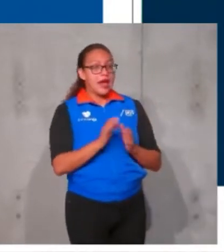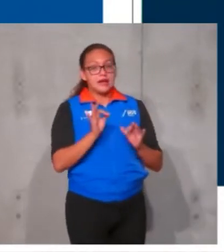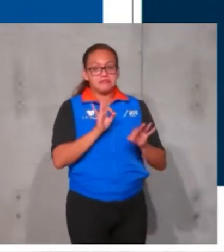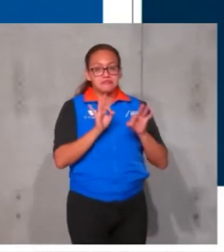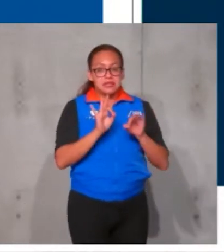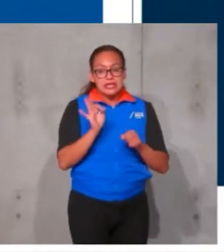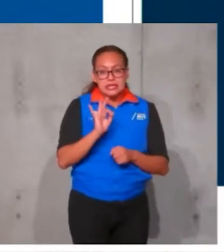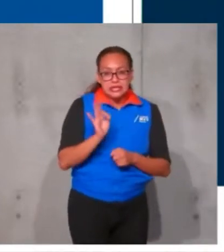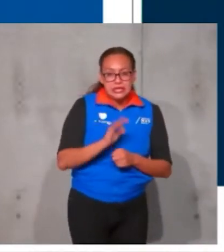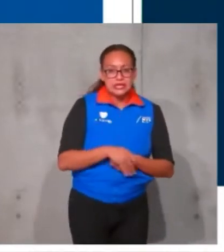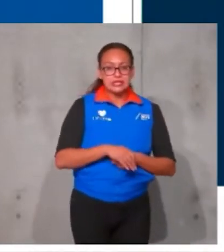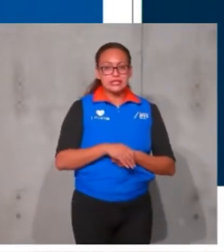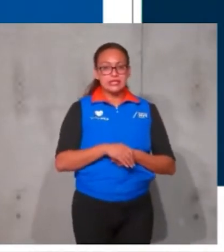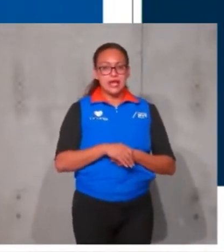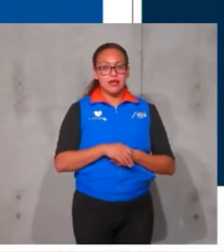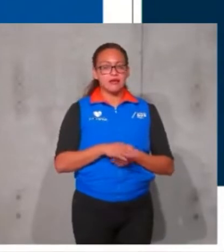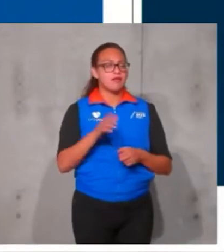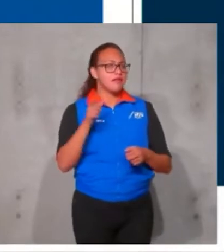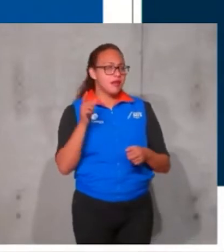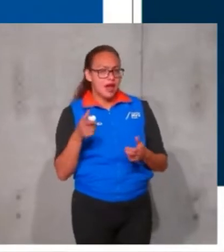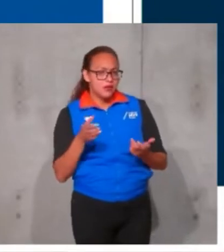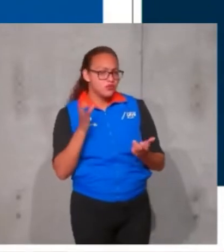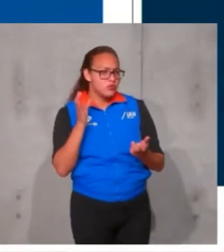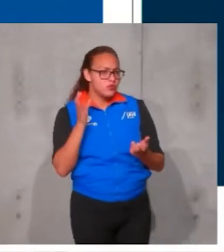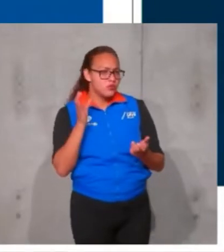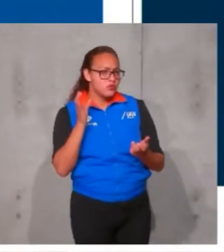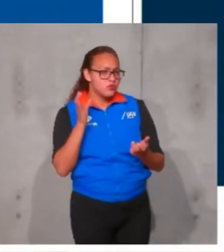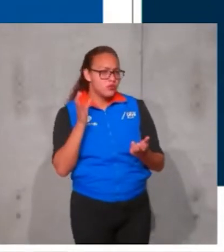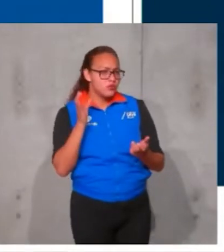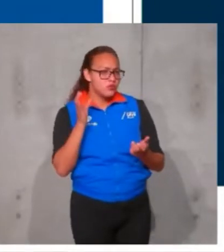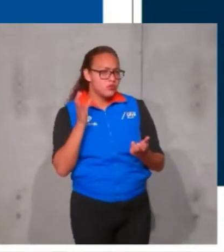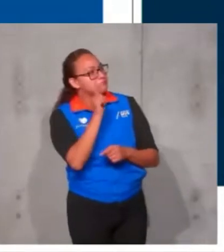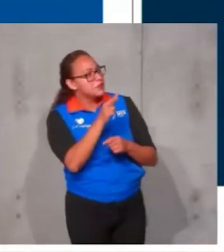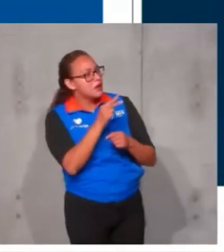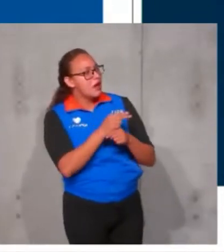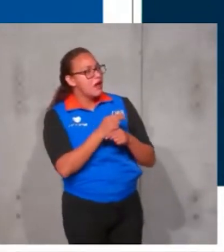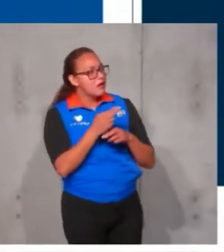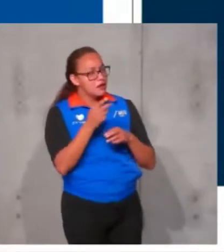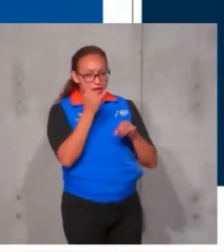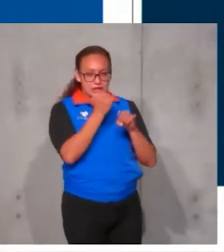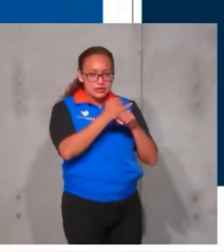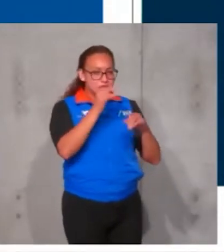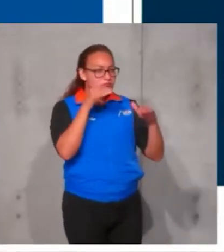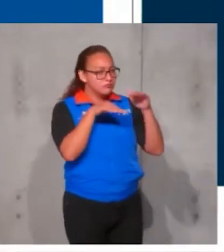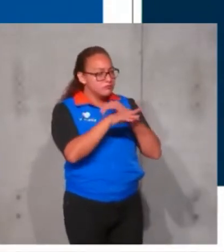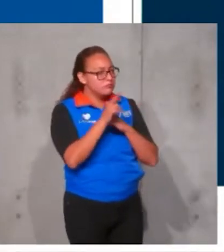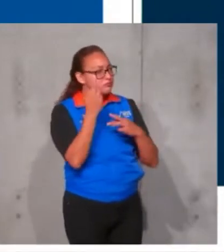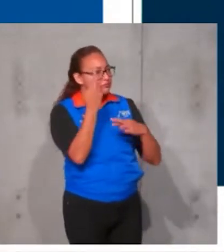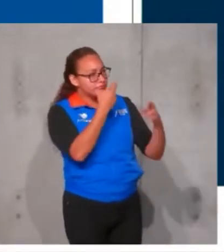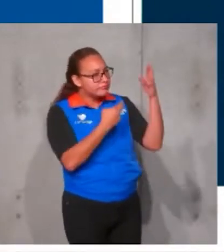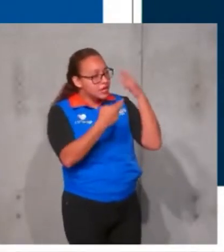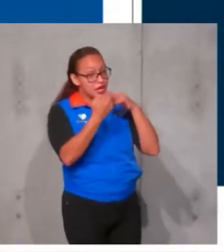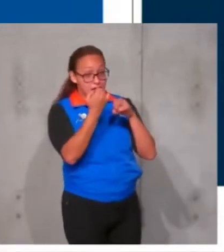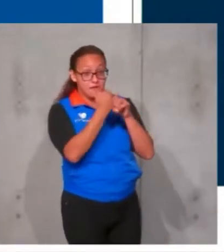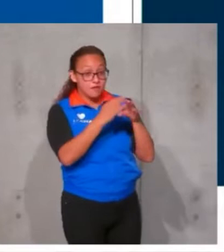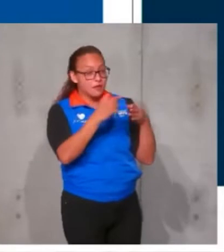cámara de la industria del sector gráfico. Entonces vamos a poder consultar